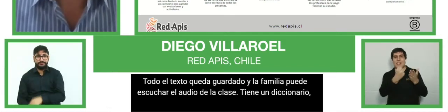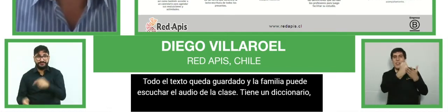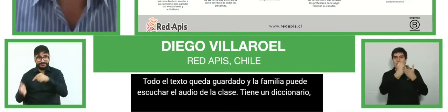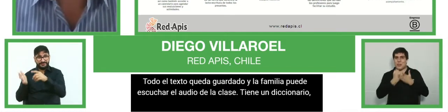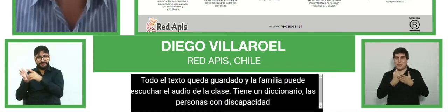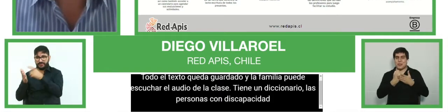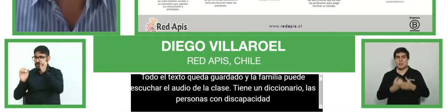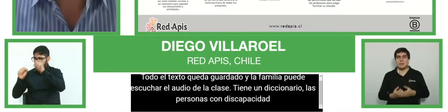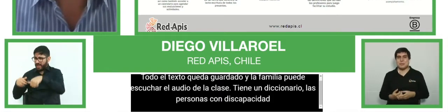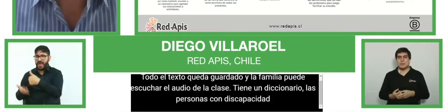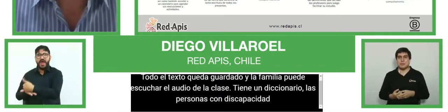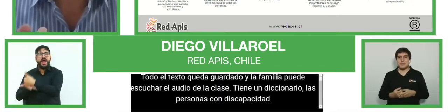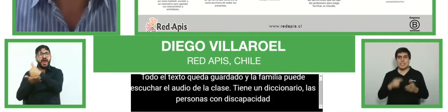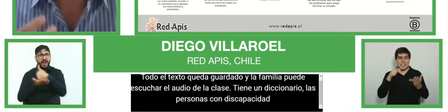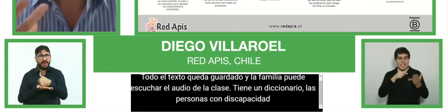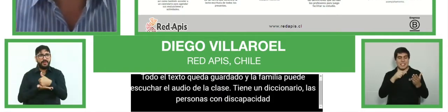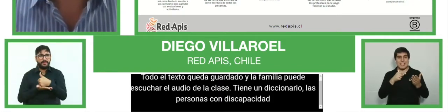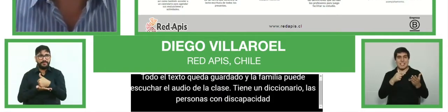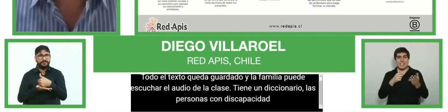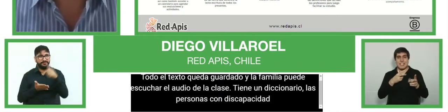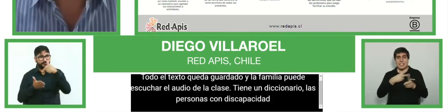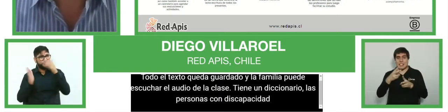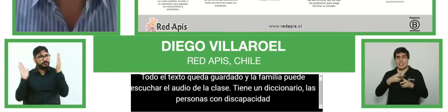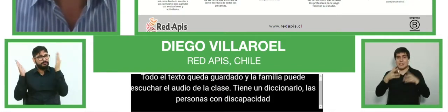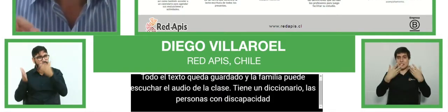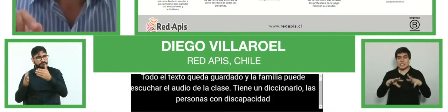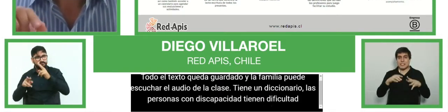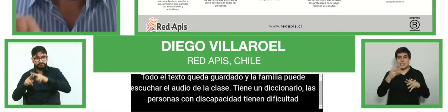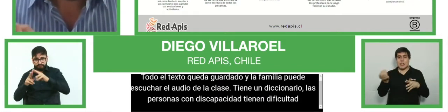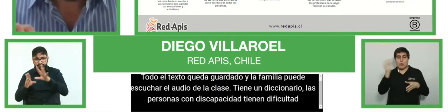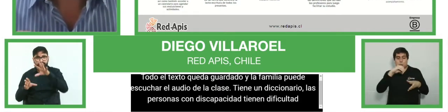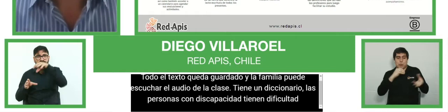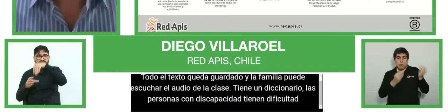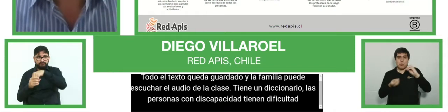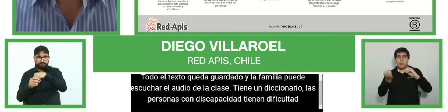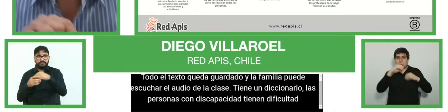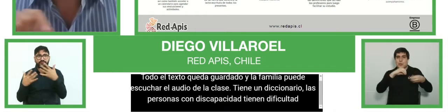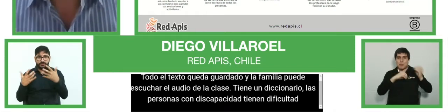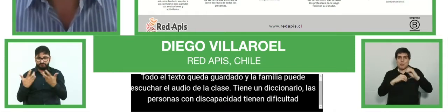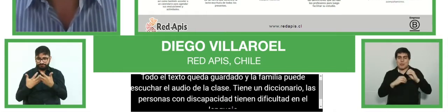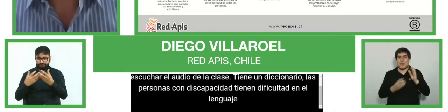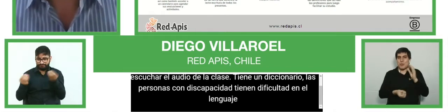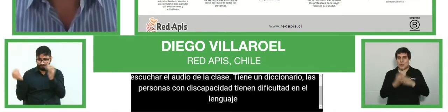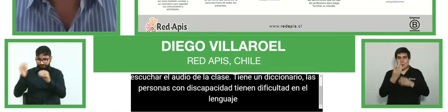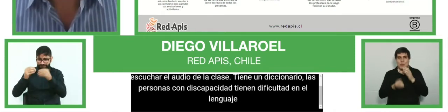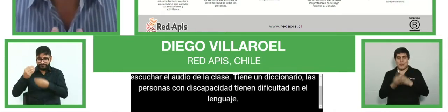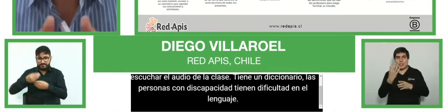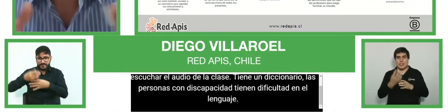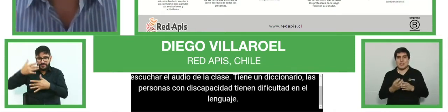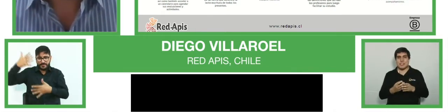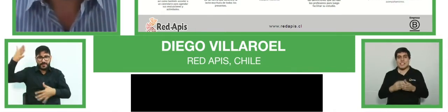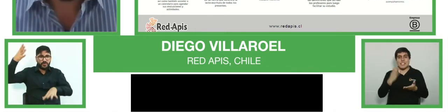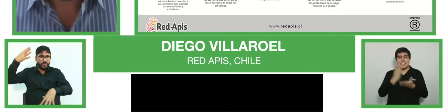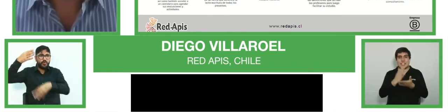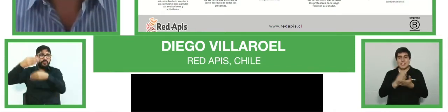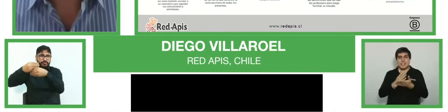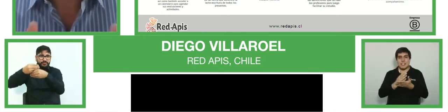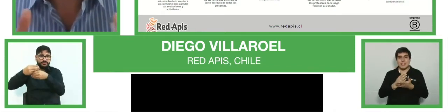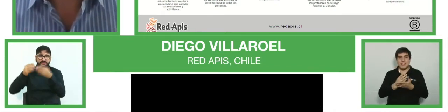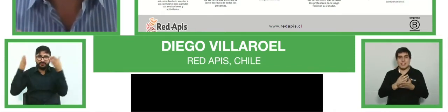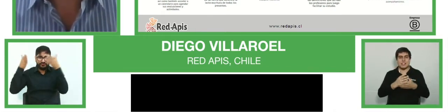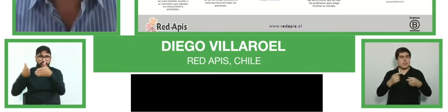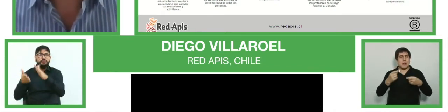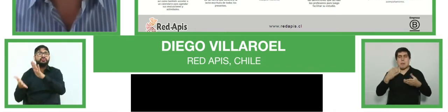hecho, este diccionario lo van construyendo los estudiantes. Y además, todas las clases, que hoy día son miles de clases las que